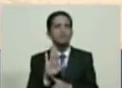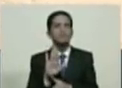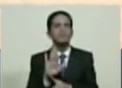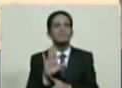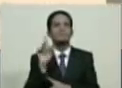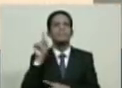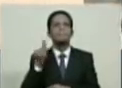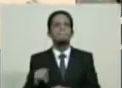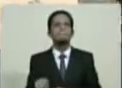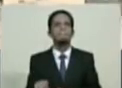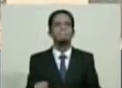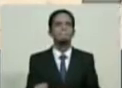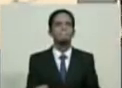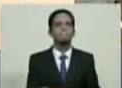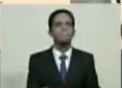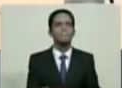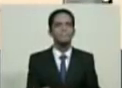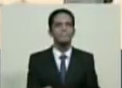que